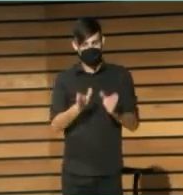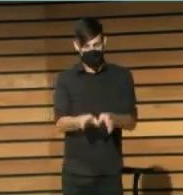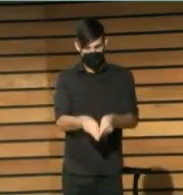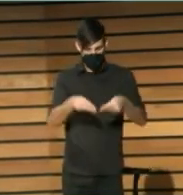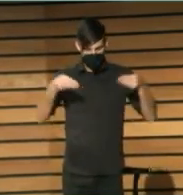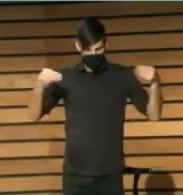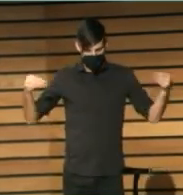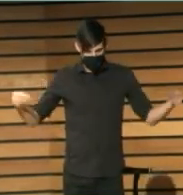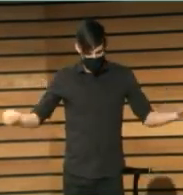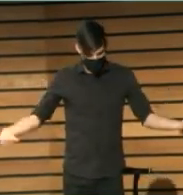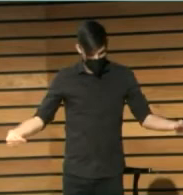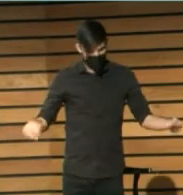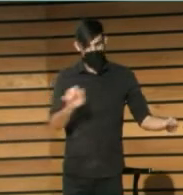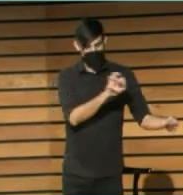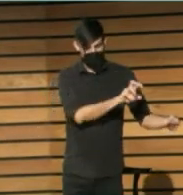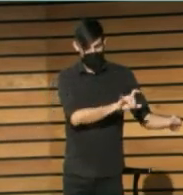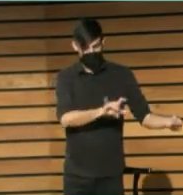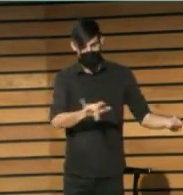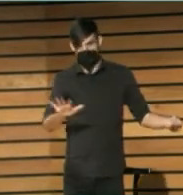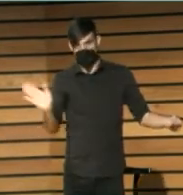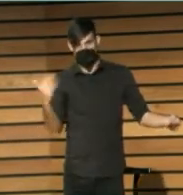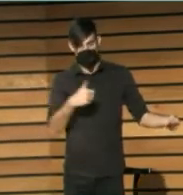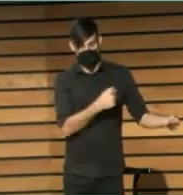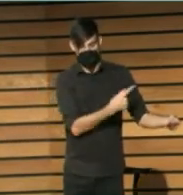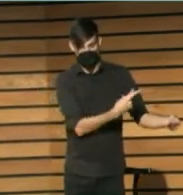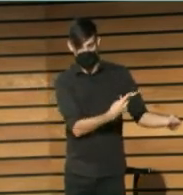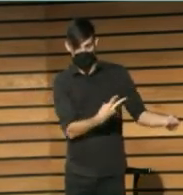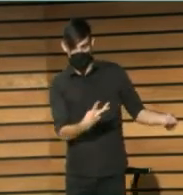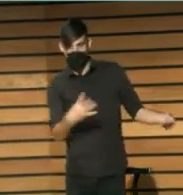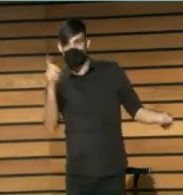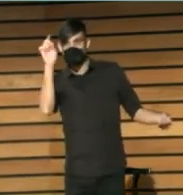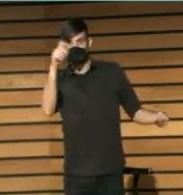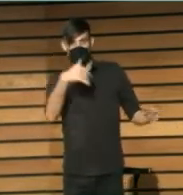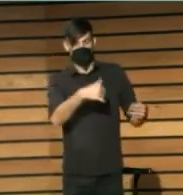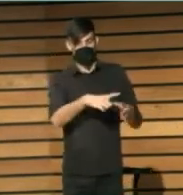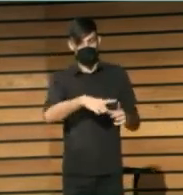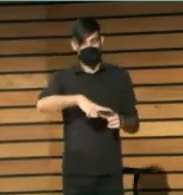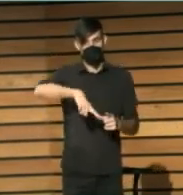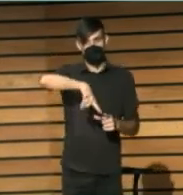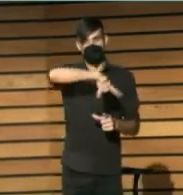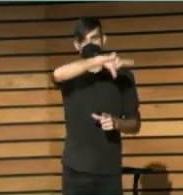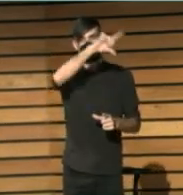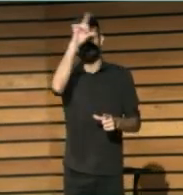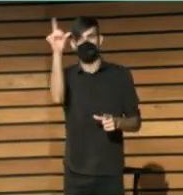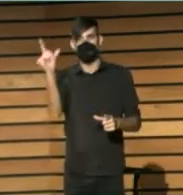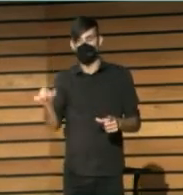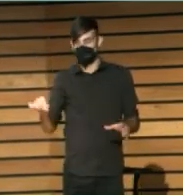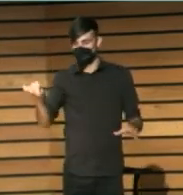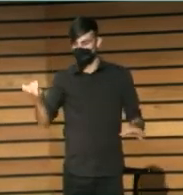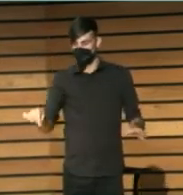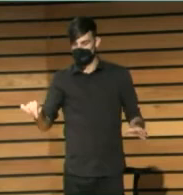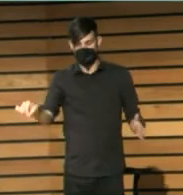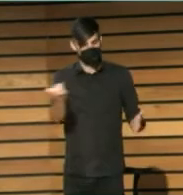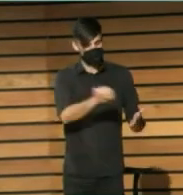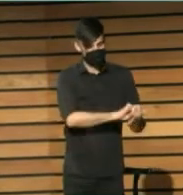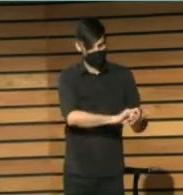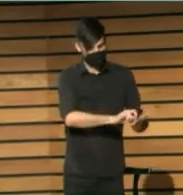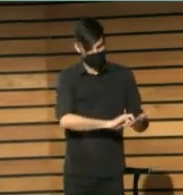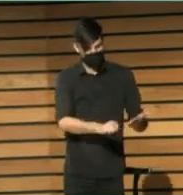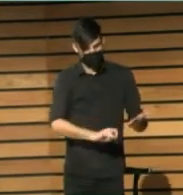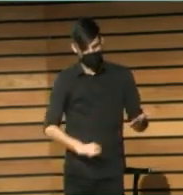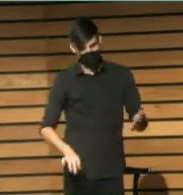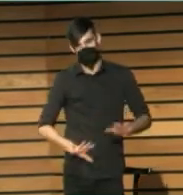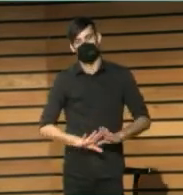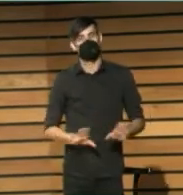sino números, donde él apuntaba unas cuentas con una pluma grande de tinta de verdad. El maestro